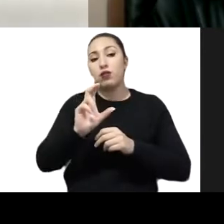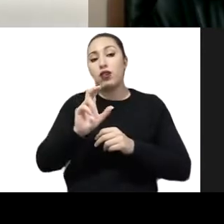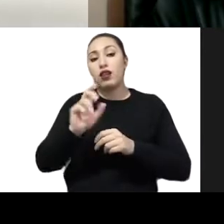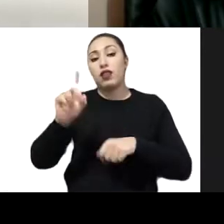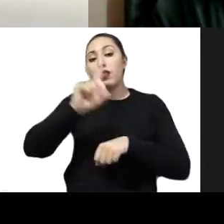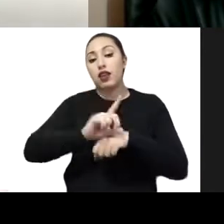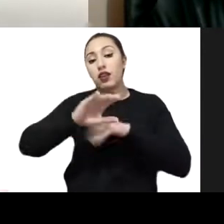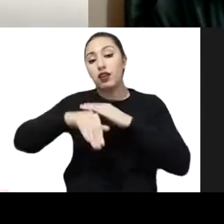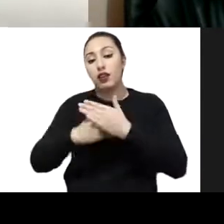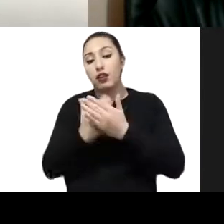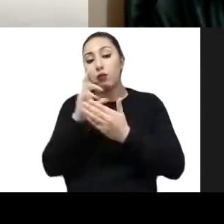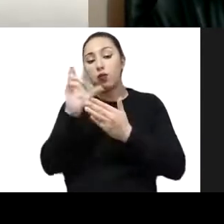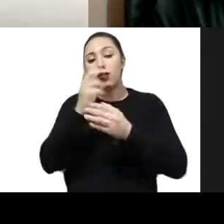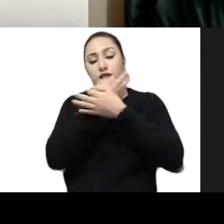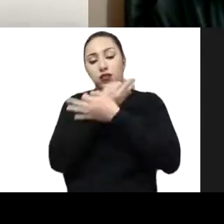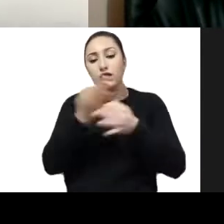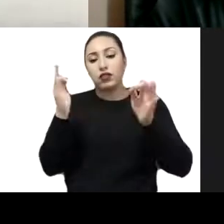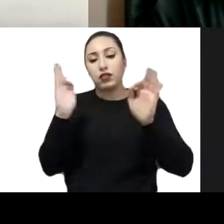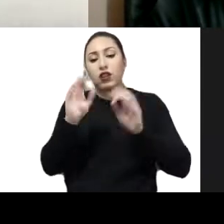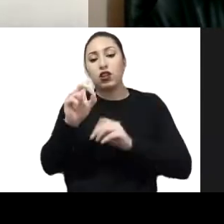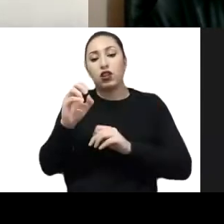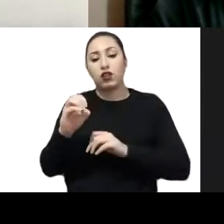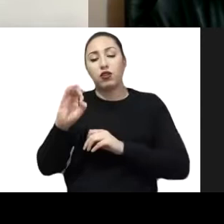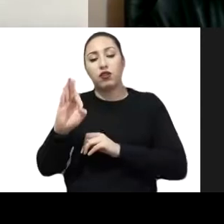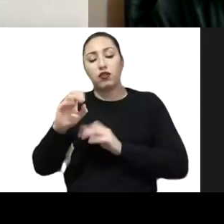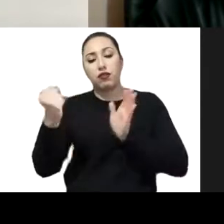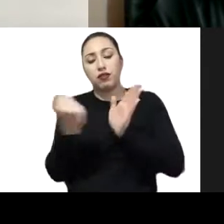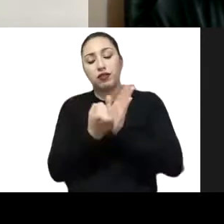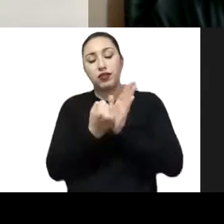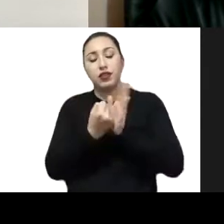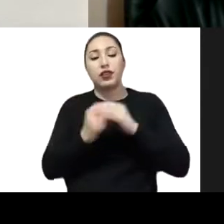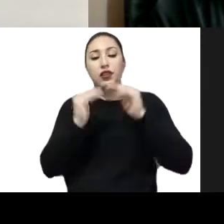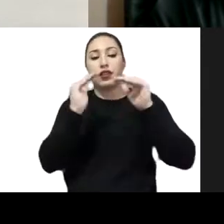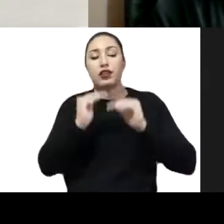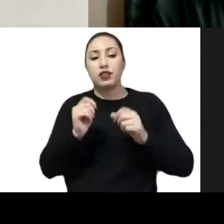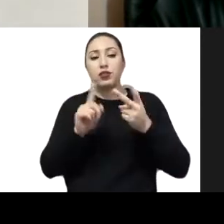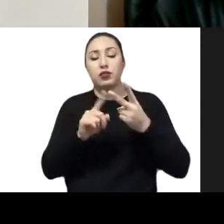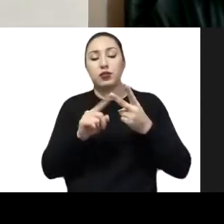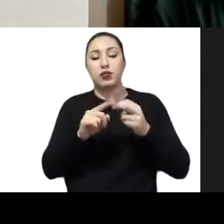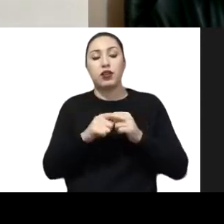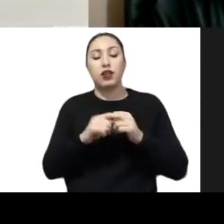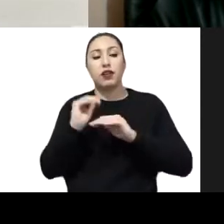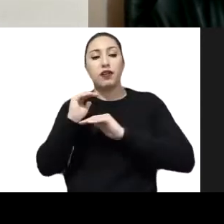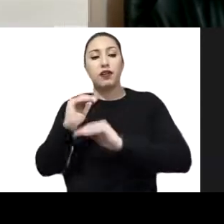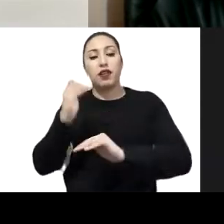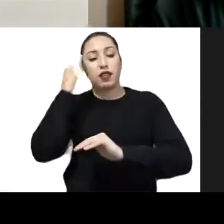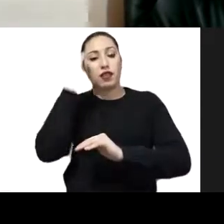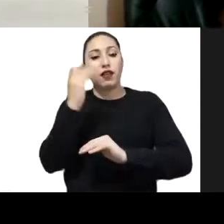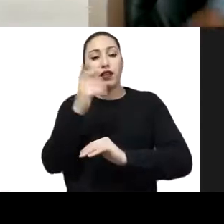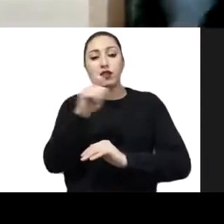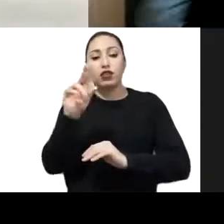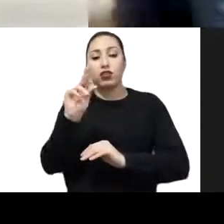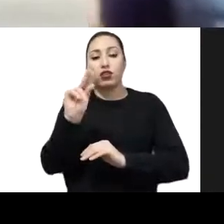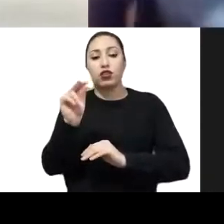al día siguiente de su publicación en el Diario Oficial de la Federación. Segundo, en un plazo no mayor de 180